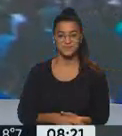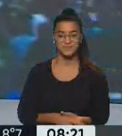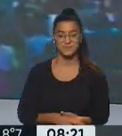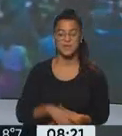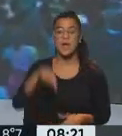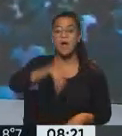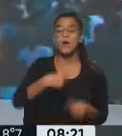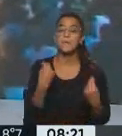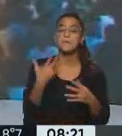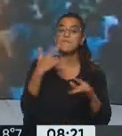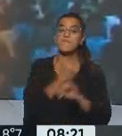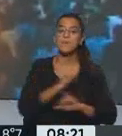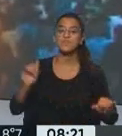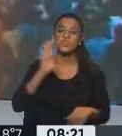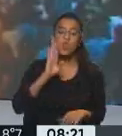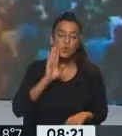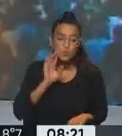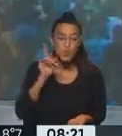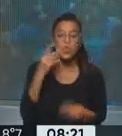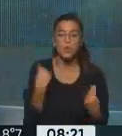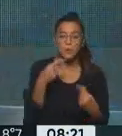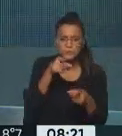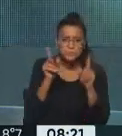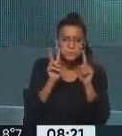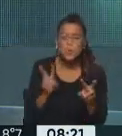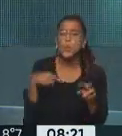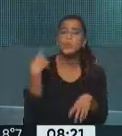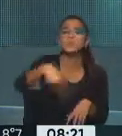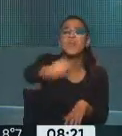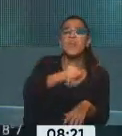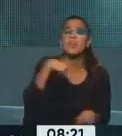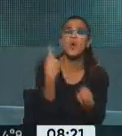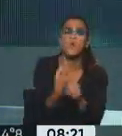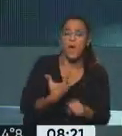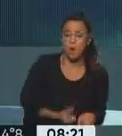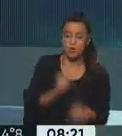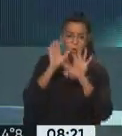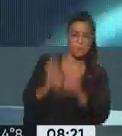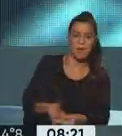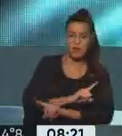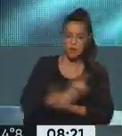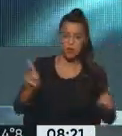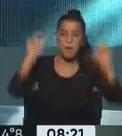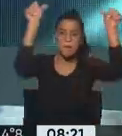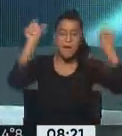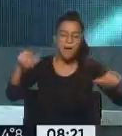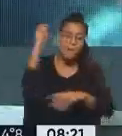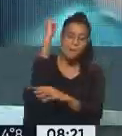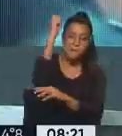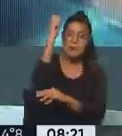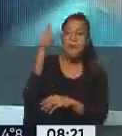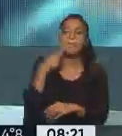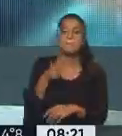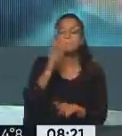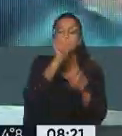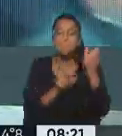a esta hora nos vamos con la información a los eeuu por esto ustedes no pueden detener el aborto son los carteles las pancartas que en las últimas